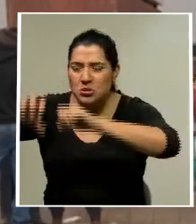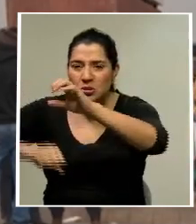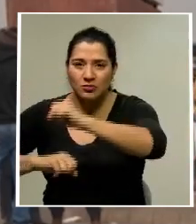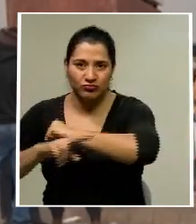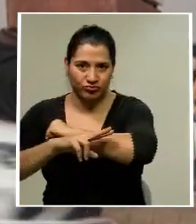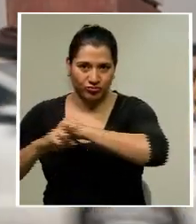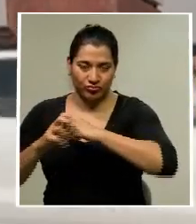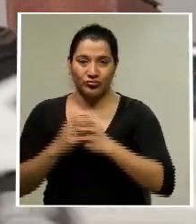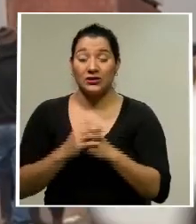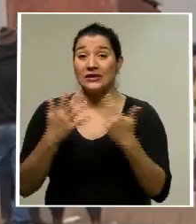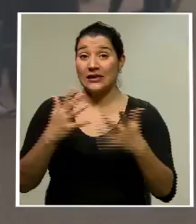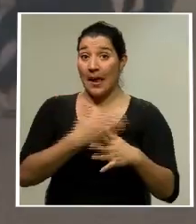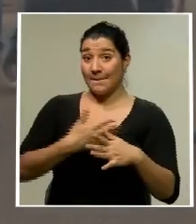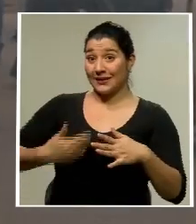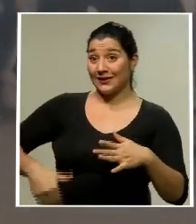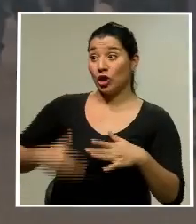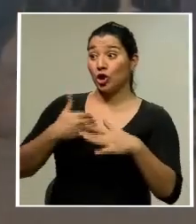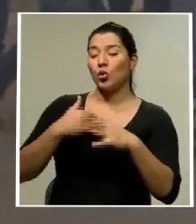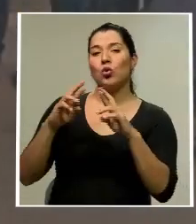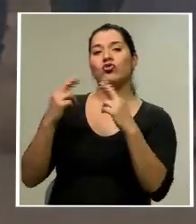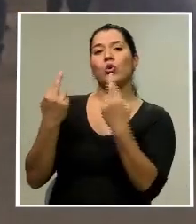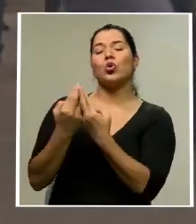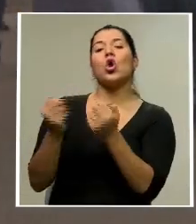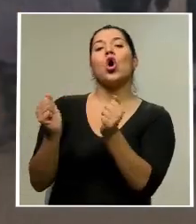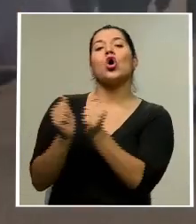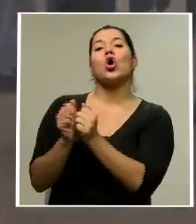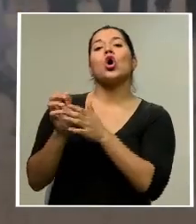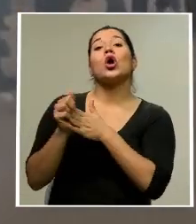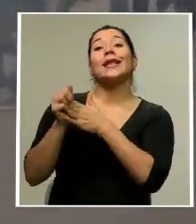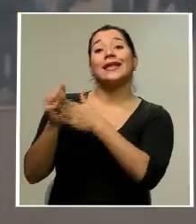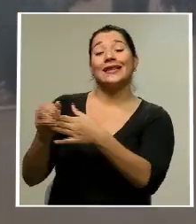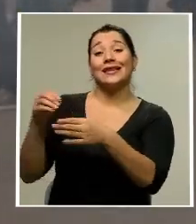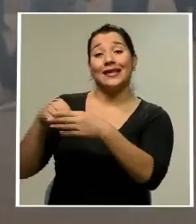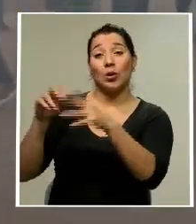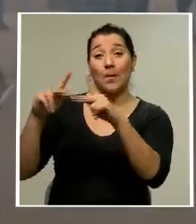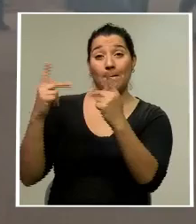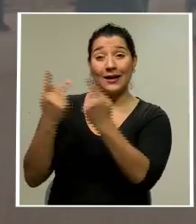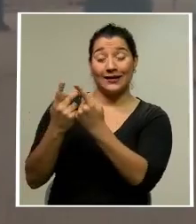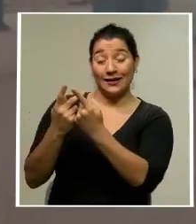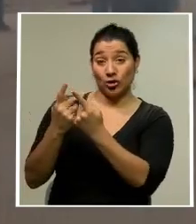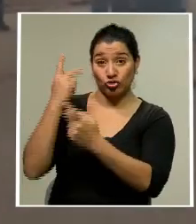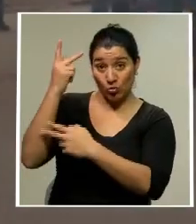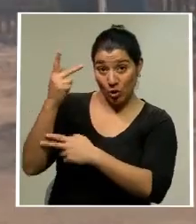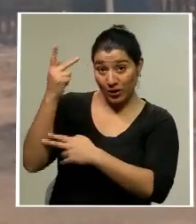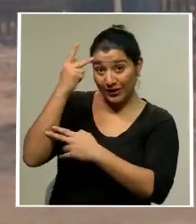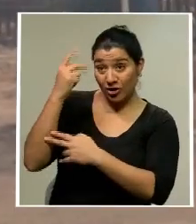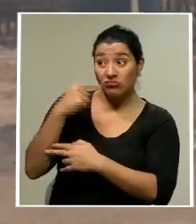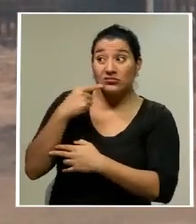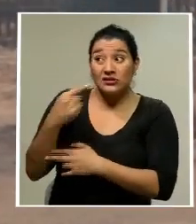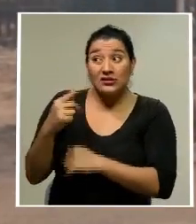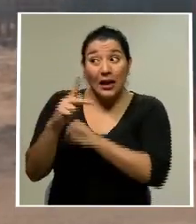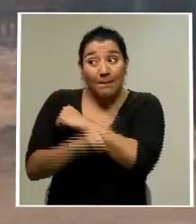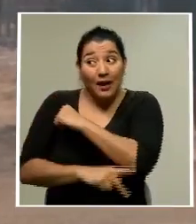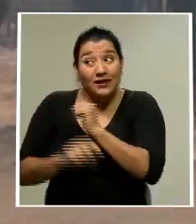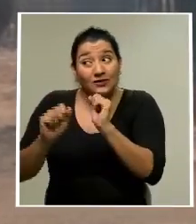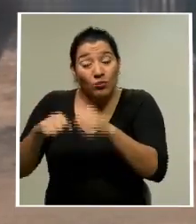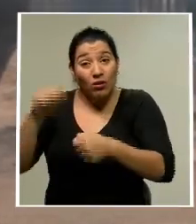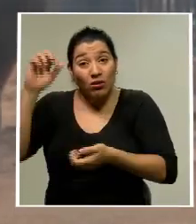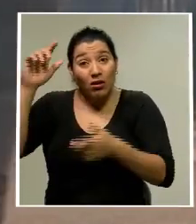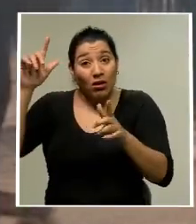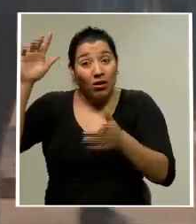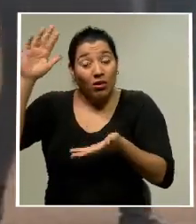reunió con dirigentes de los partidos políticos y les advirtió que partes del país podrían enfrentar pronto escasez de productos básicos por